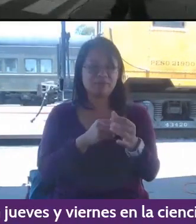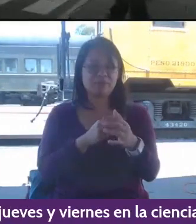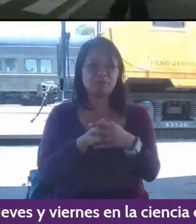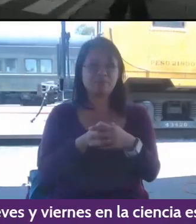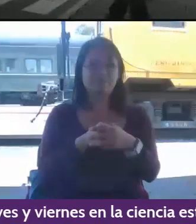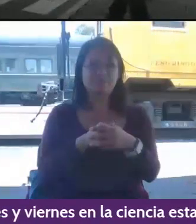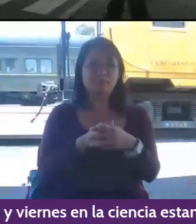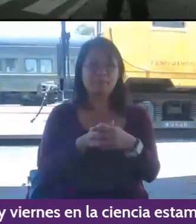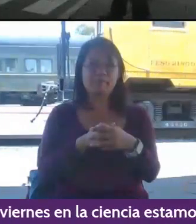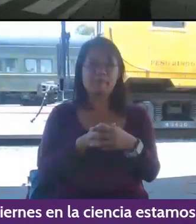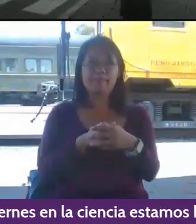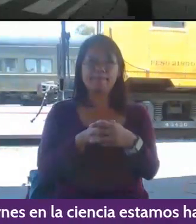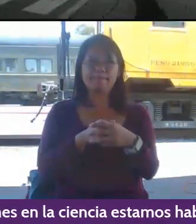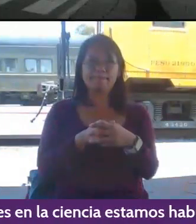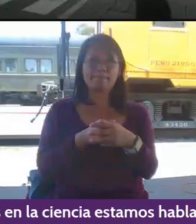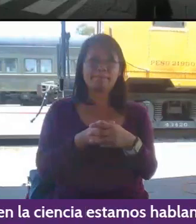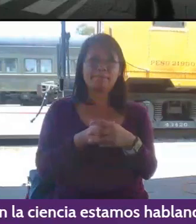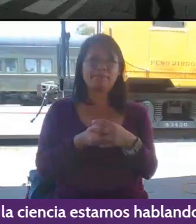¿Quién está